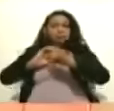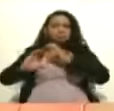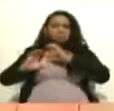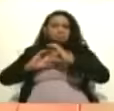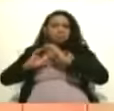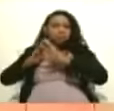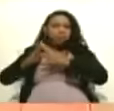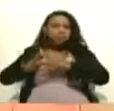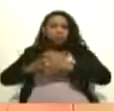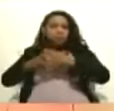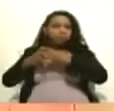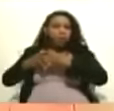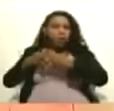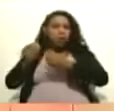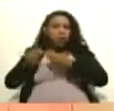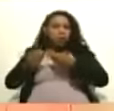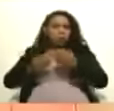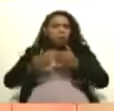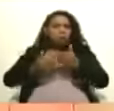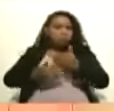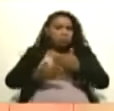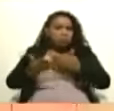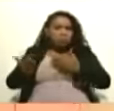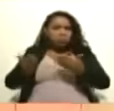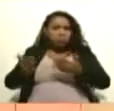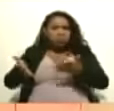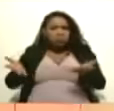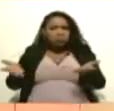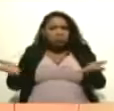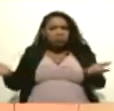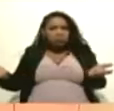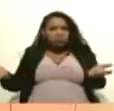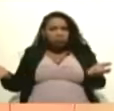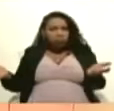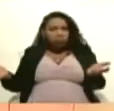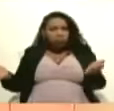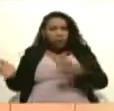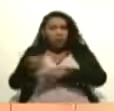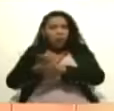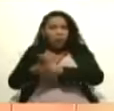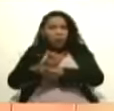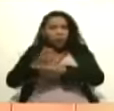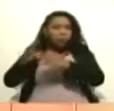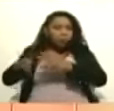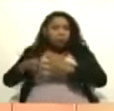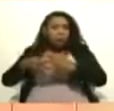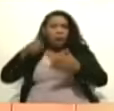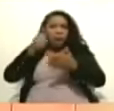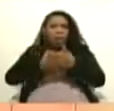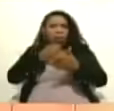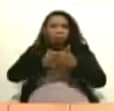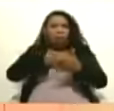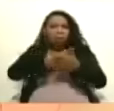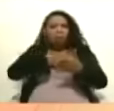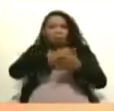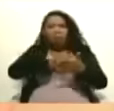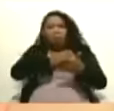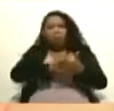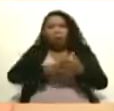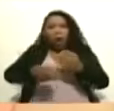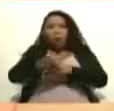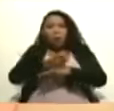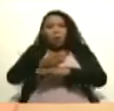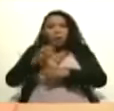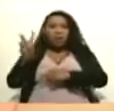Estados Unidos Cómo están avanzando también tomando en cuenta que el gobierno de Estados Unidos ha insistido en que el gobierno